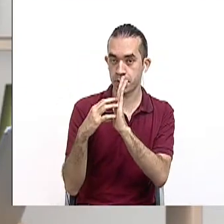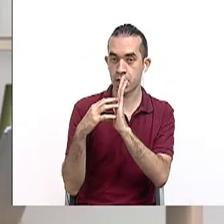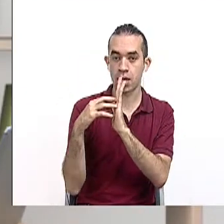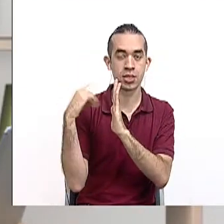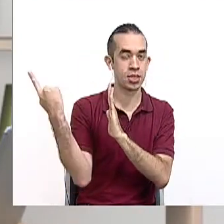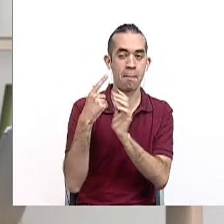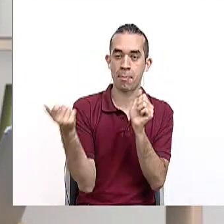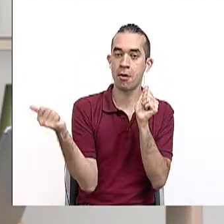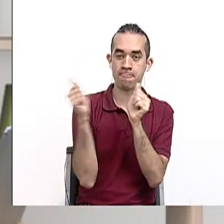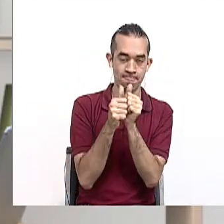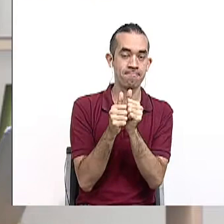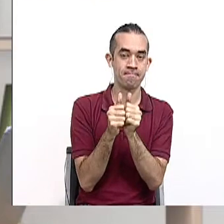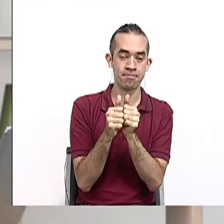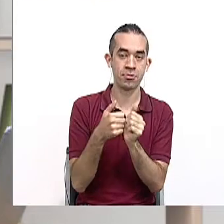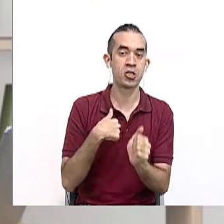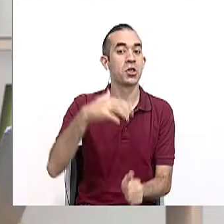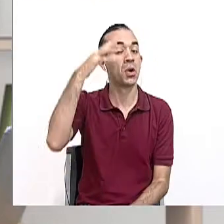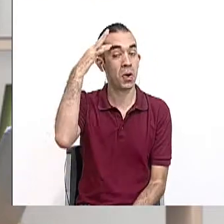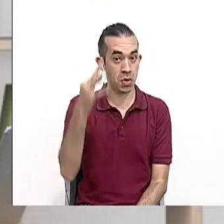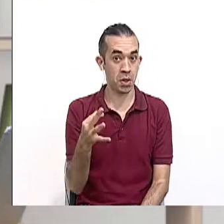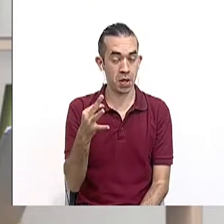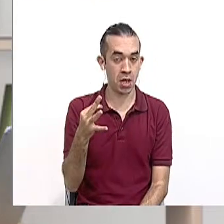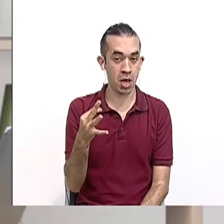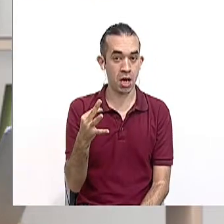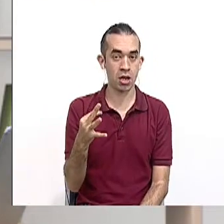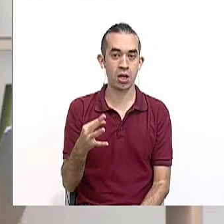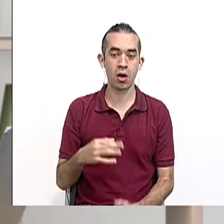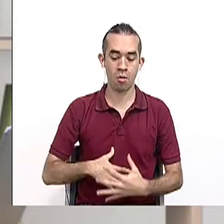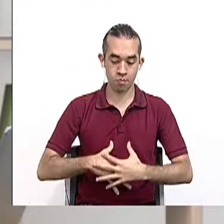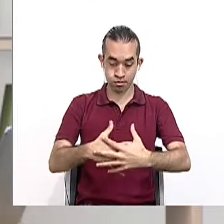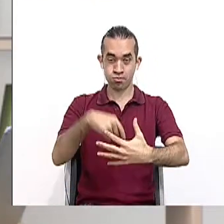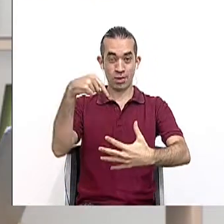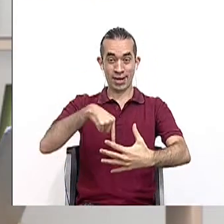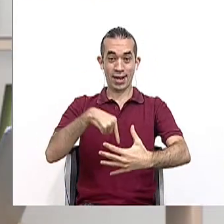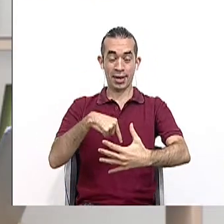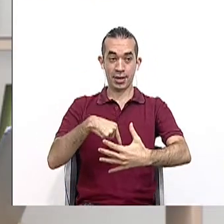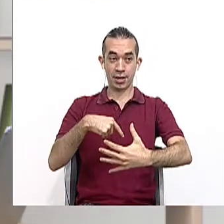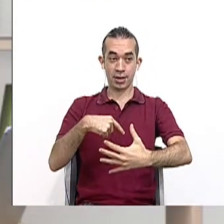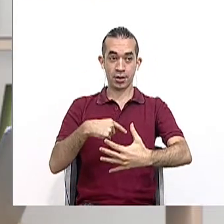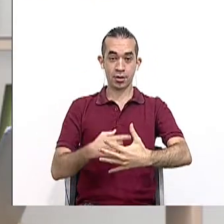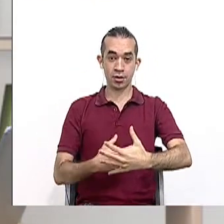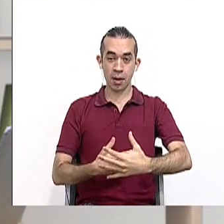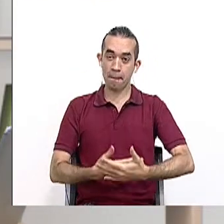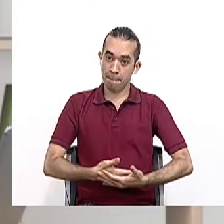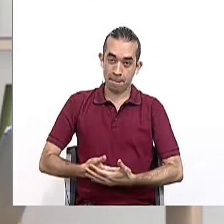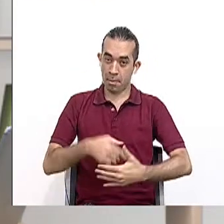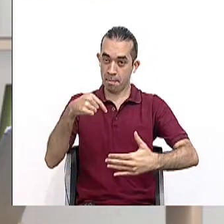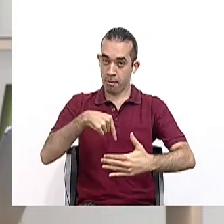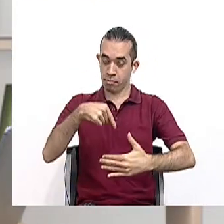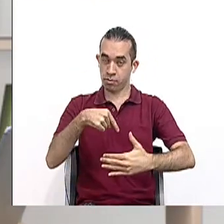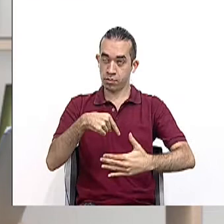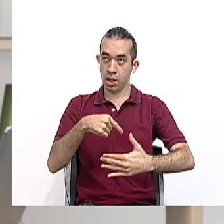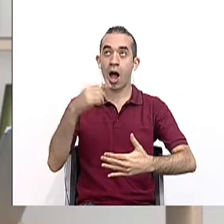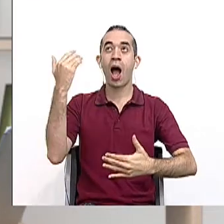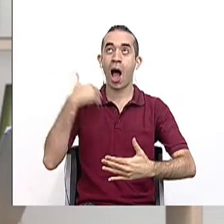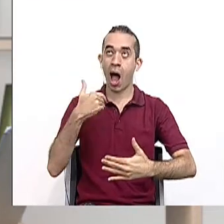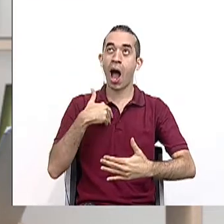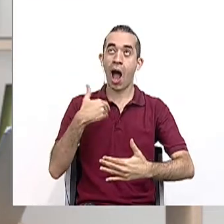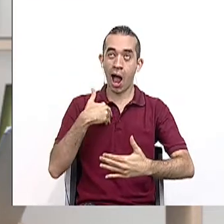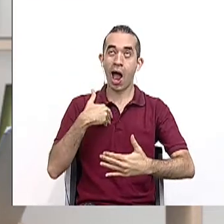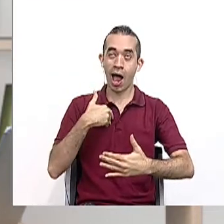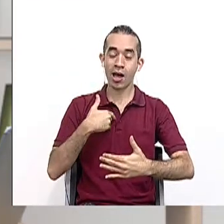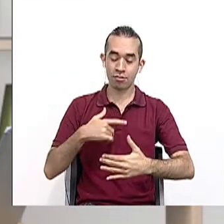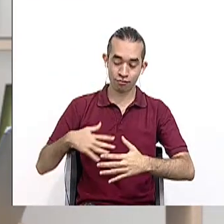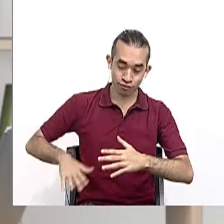acompaña siempre. Yo creo que desde que estamos en el vientre materno, estamos en compañía y en contacto con eso, la